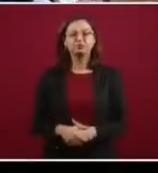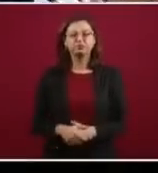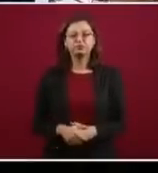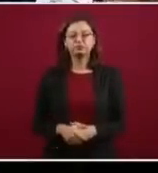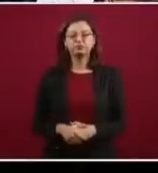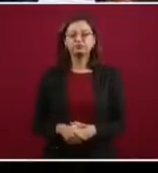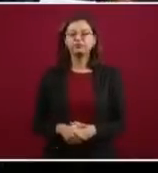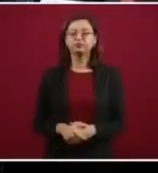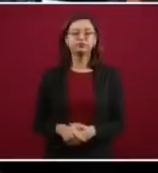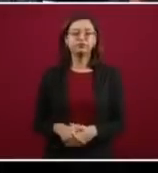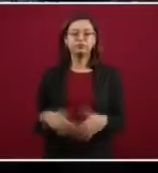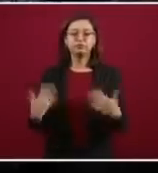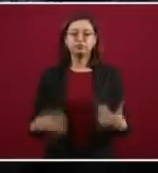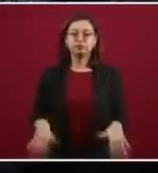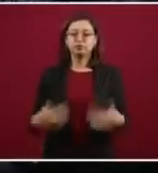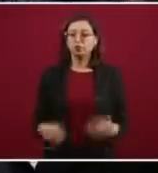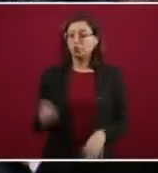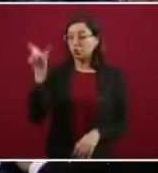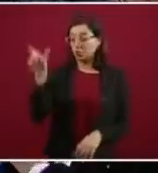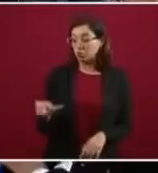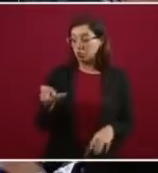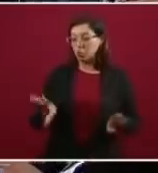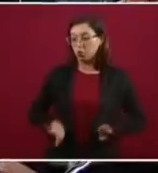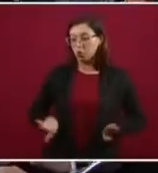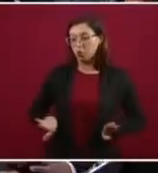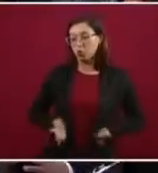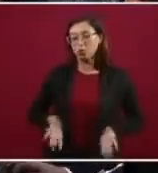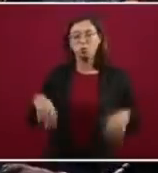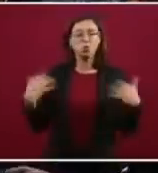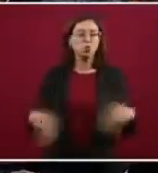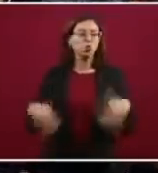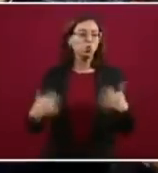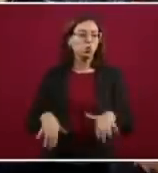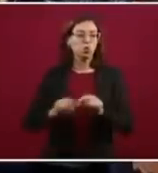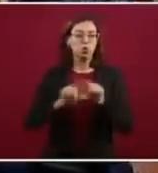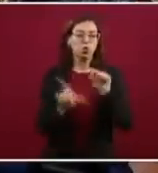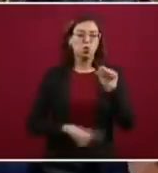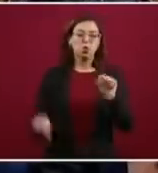que es un ejemplo no solo nacional, mundial.